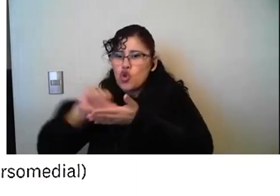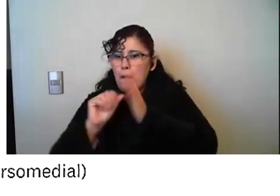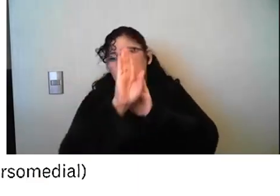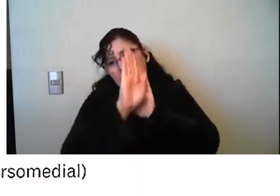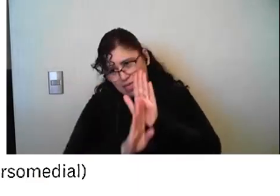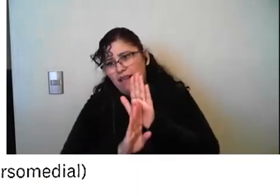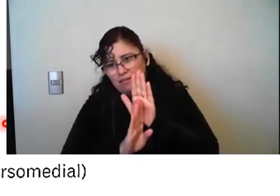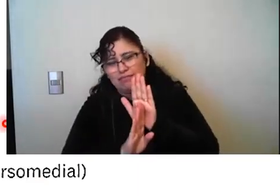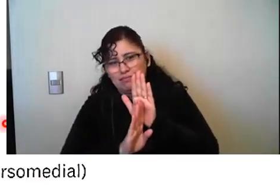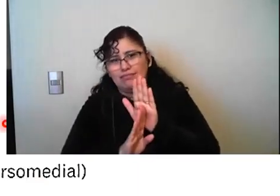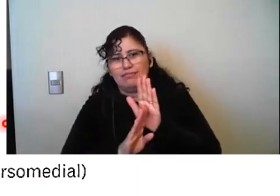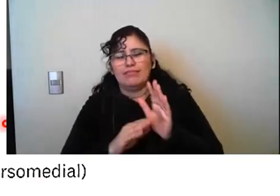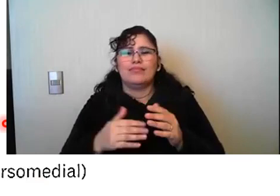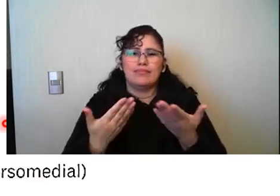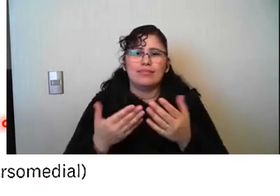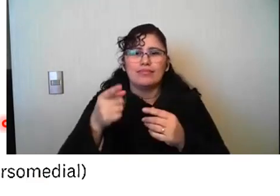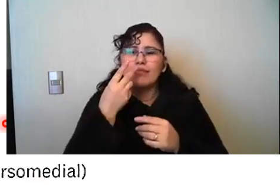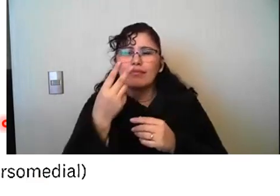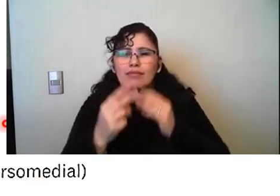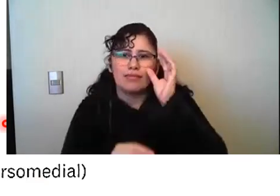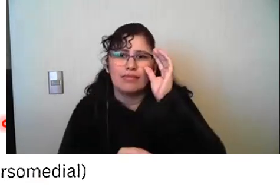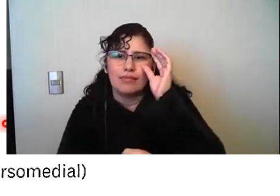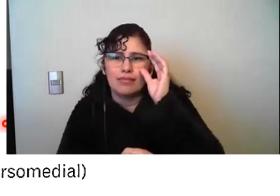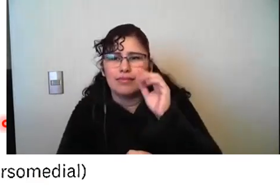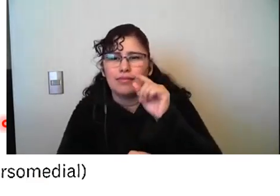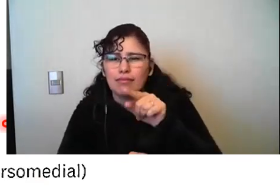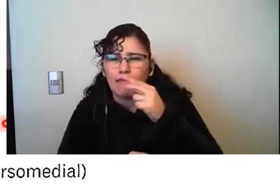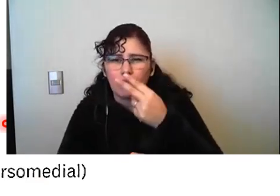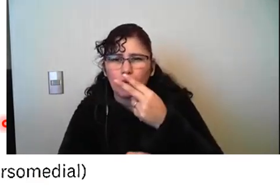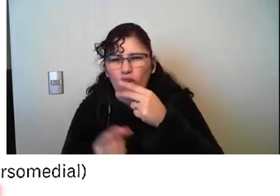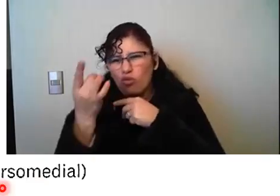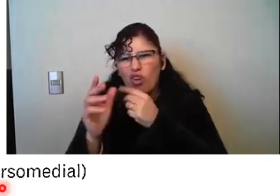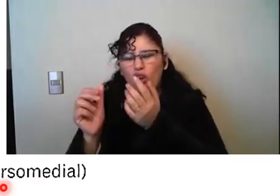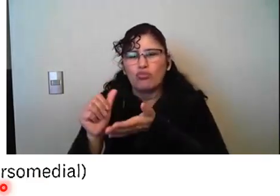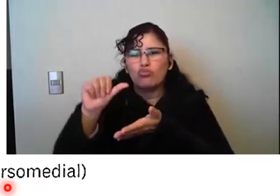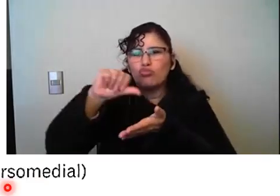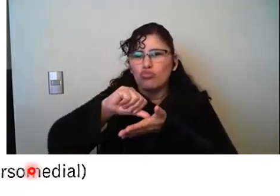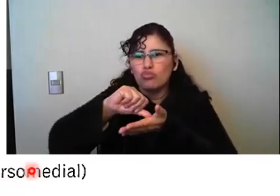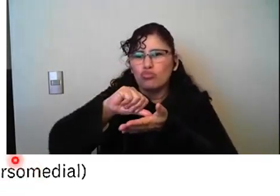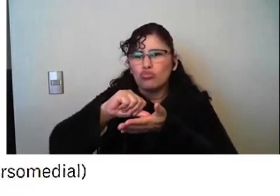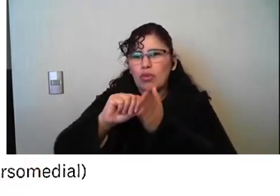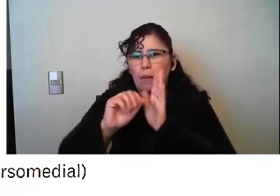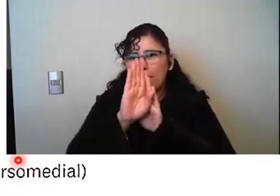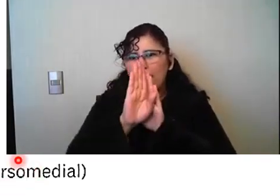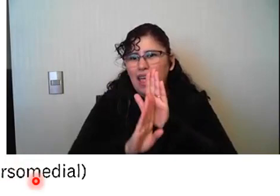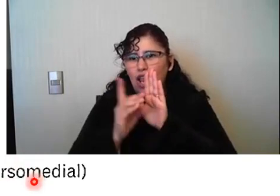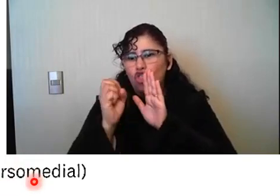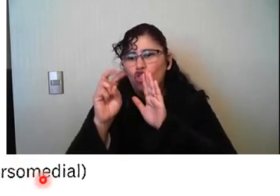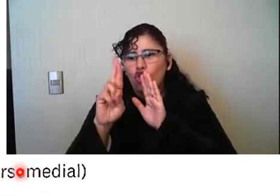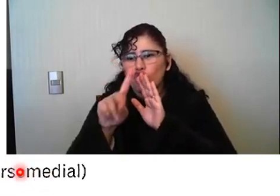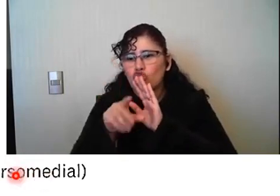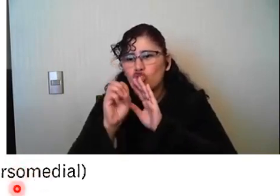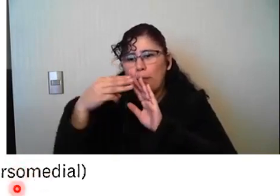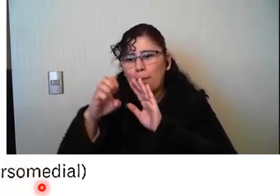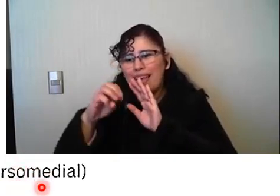¿sí? Aquí aparece solamente el núcleo que se denomina dorso medial,